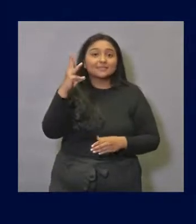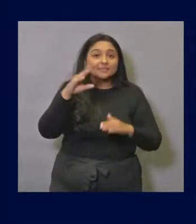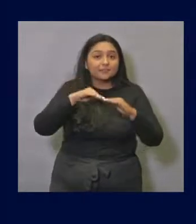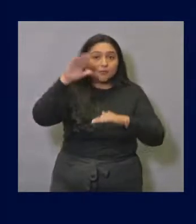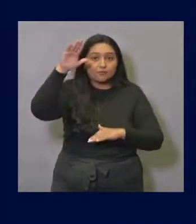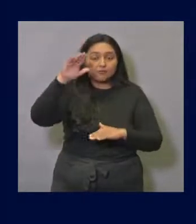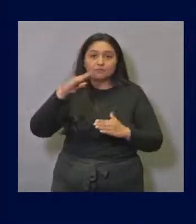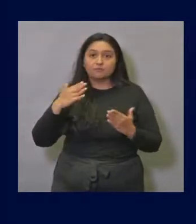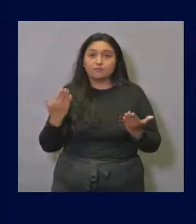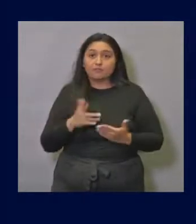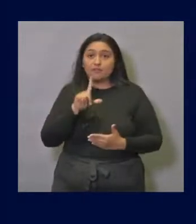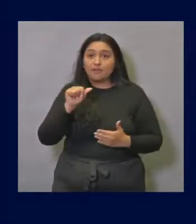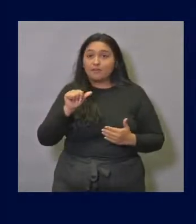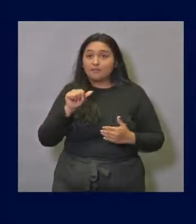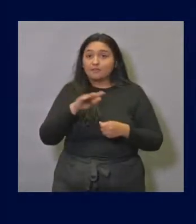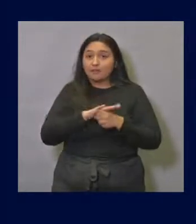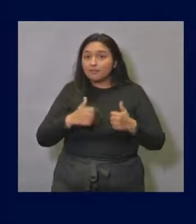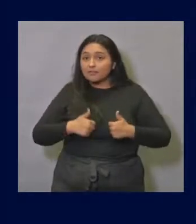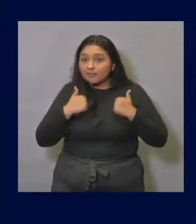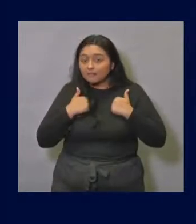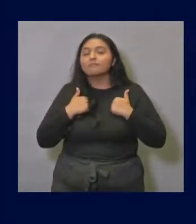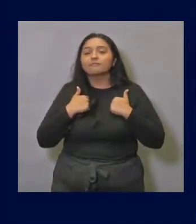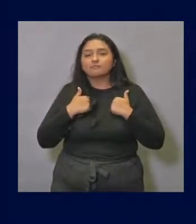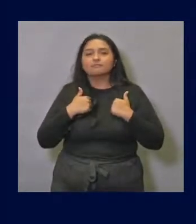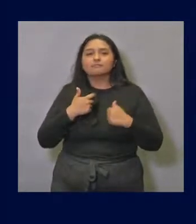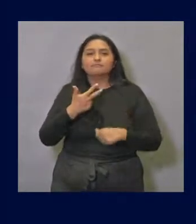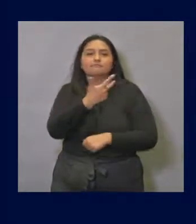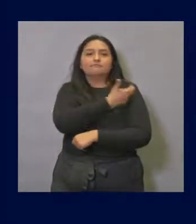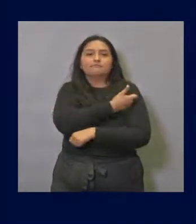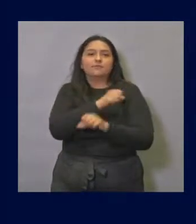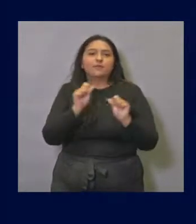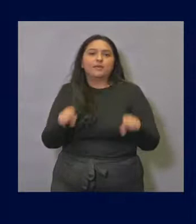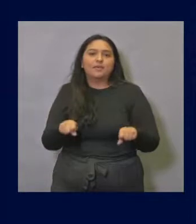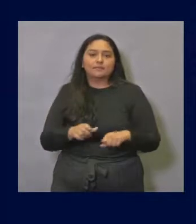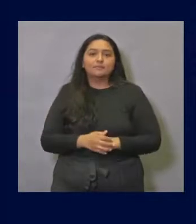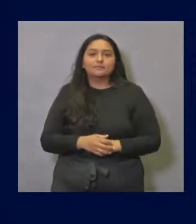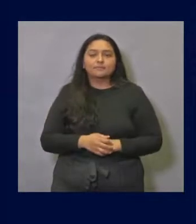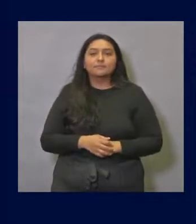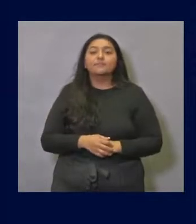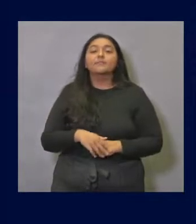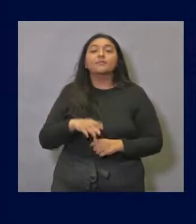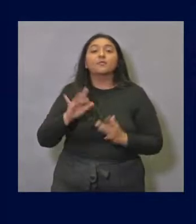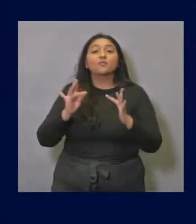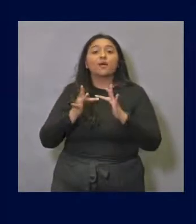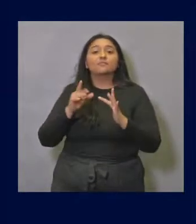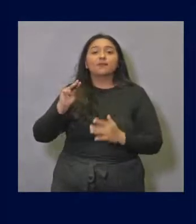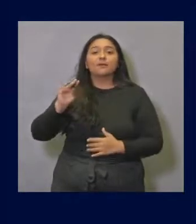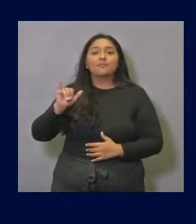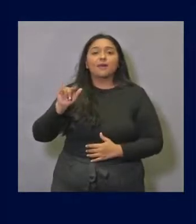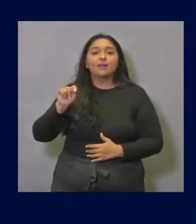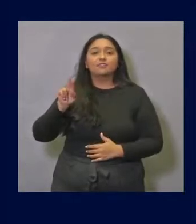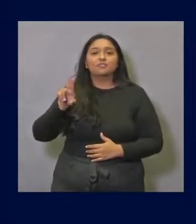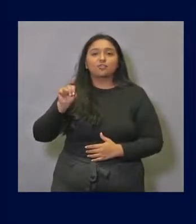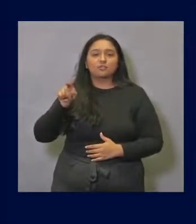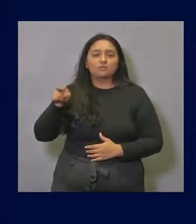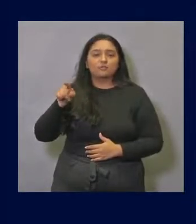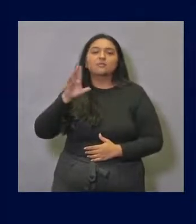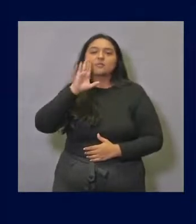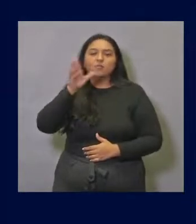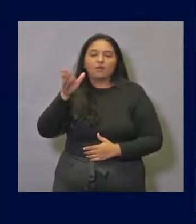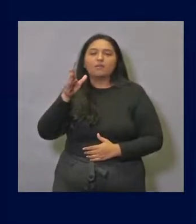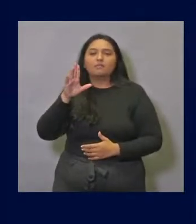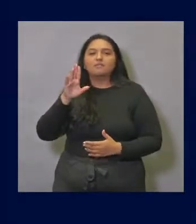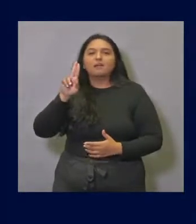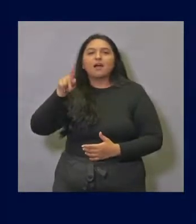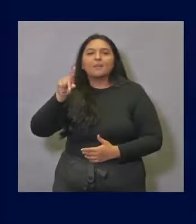Ángeles será elegible para la vacunación y el sitio My Turn se actualizará el miércoles para reflejar